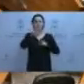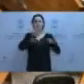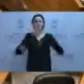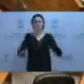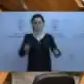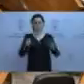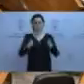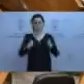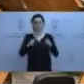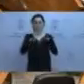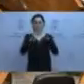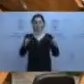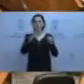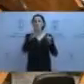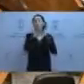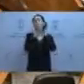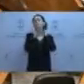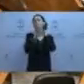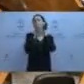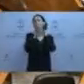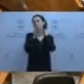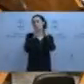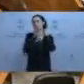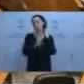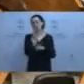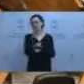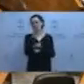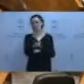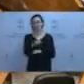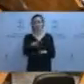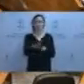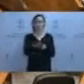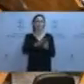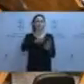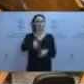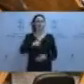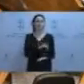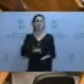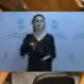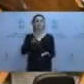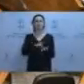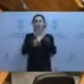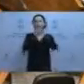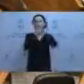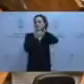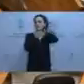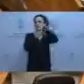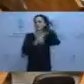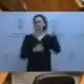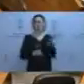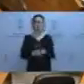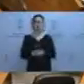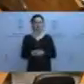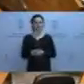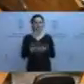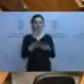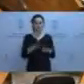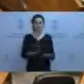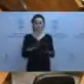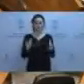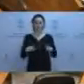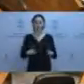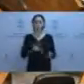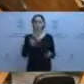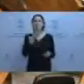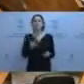a los que usted, por cierto, desprecia, como también en su última intervención hizo. Quizá sea este, por tanto,